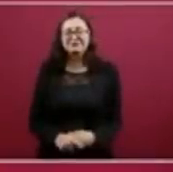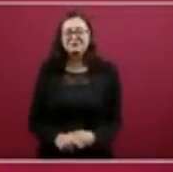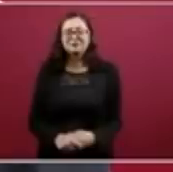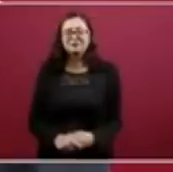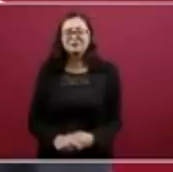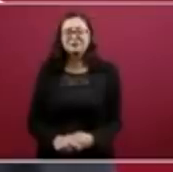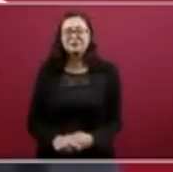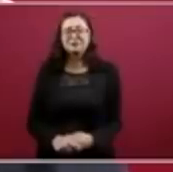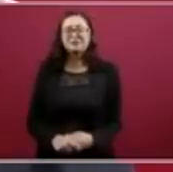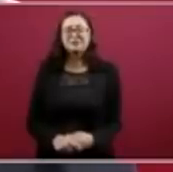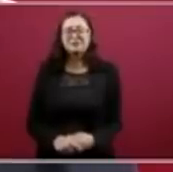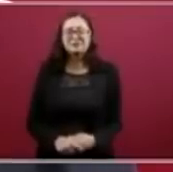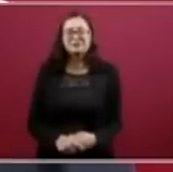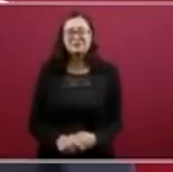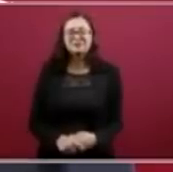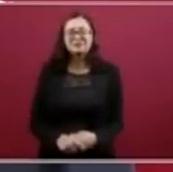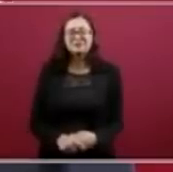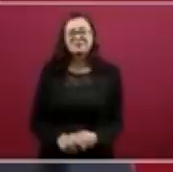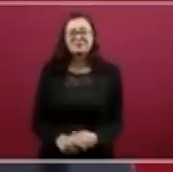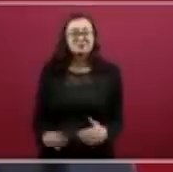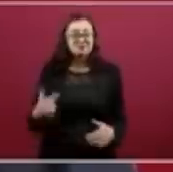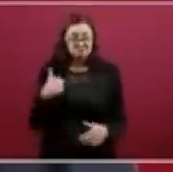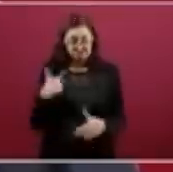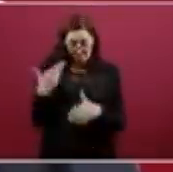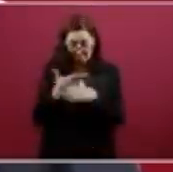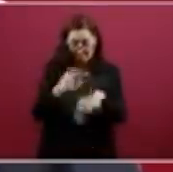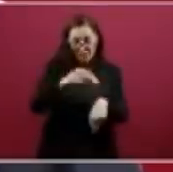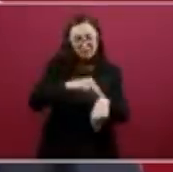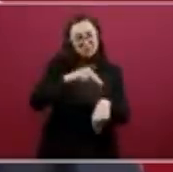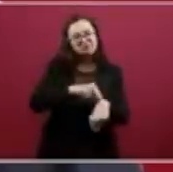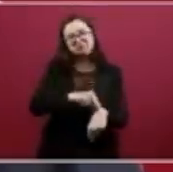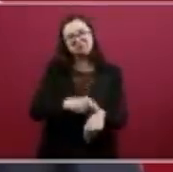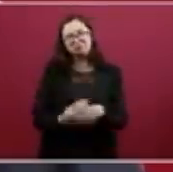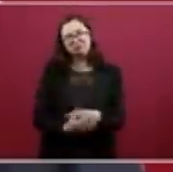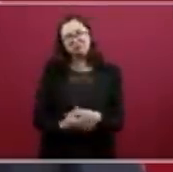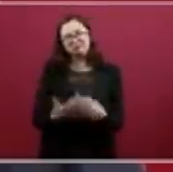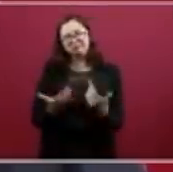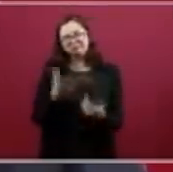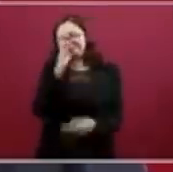No he podido estar con el médico,